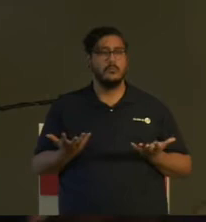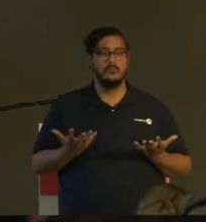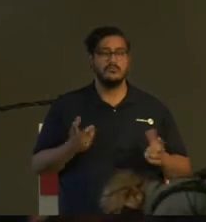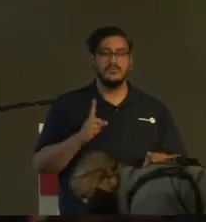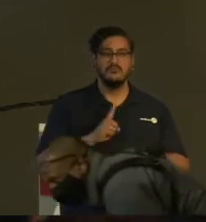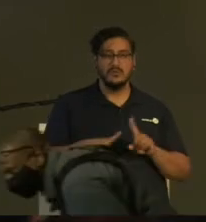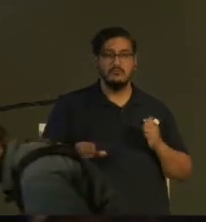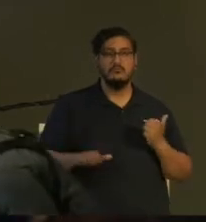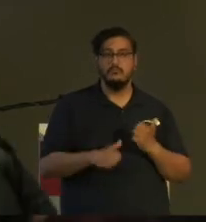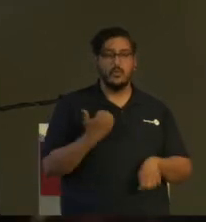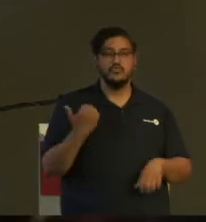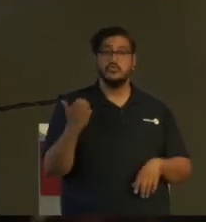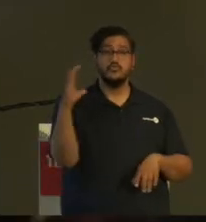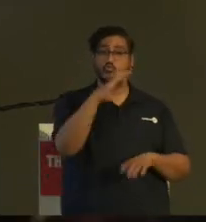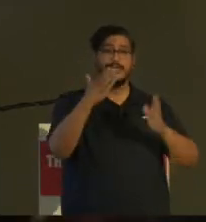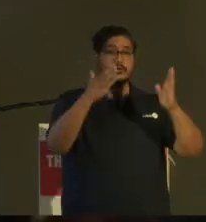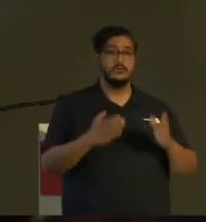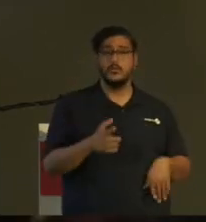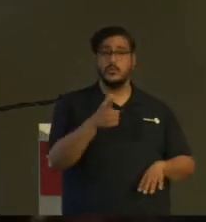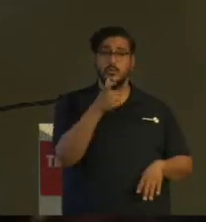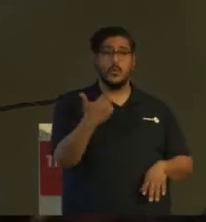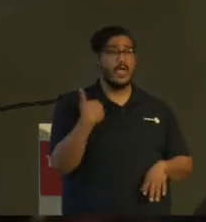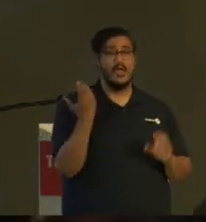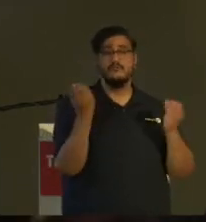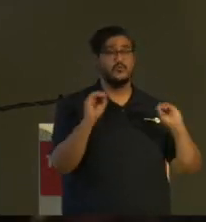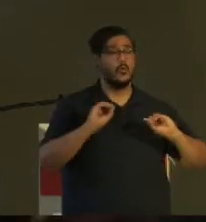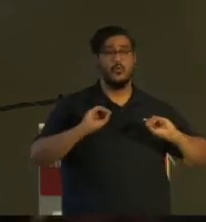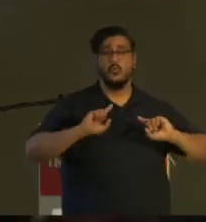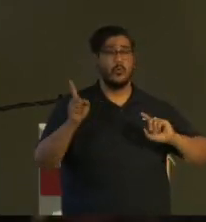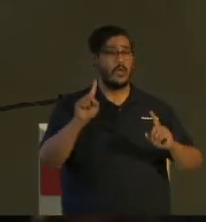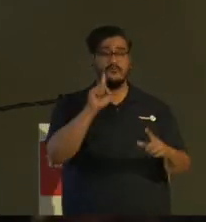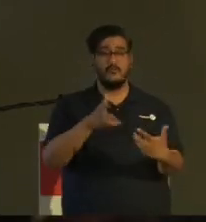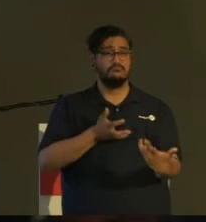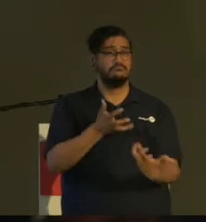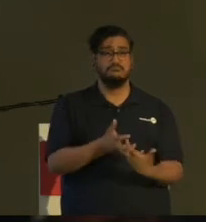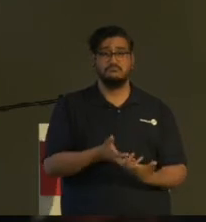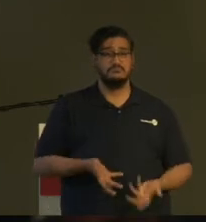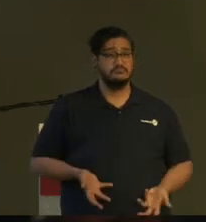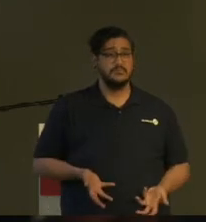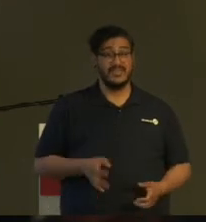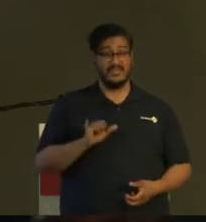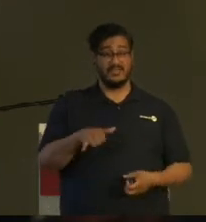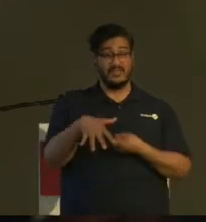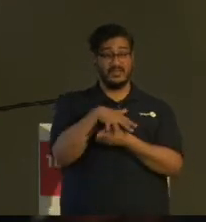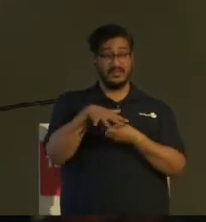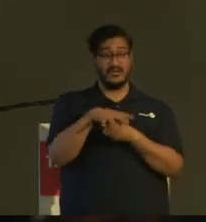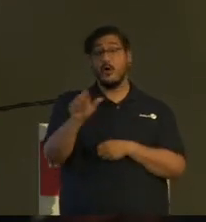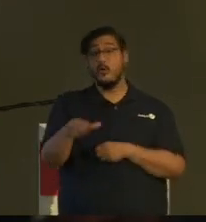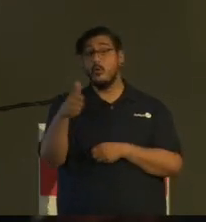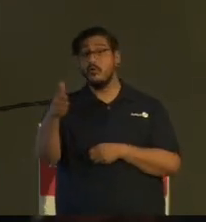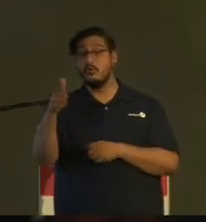la mayoría son extraños que no tienen a dónde acudir. Aparte de este lugar, su única alternativa